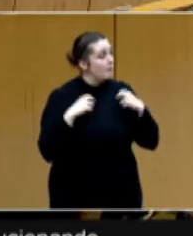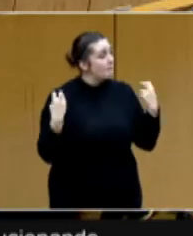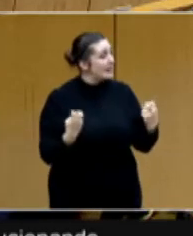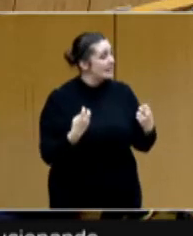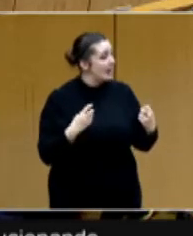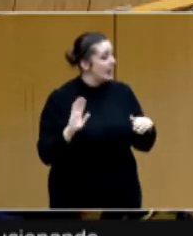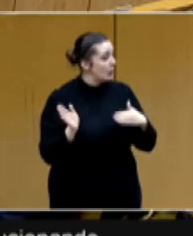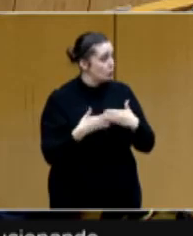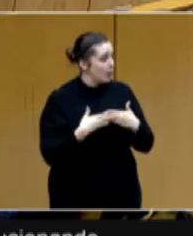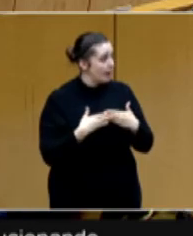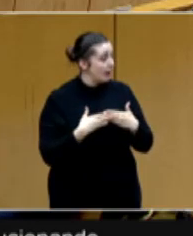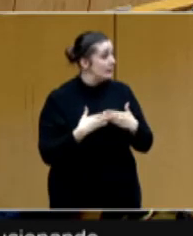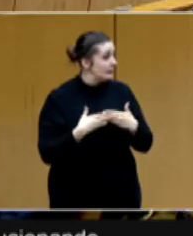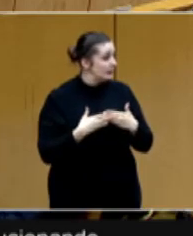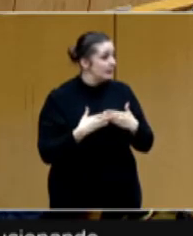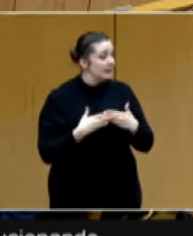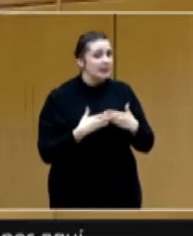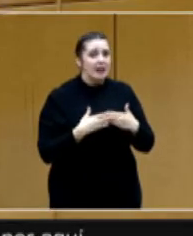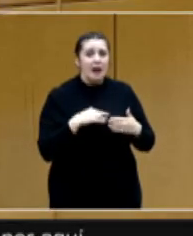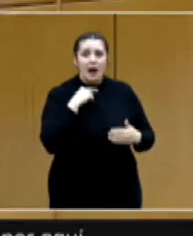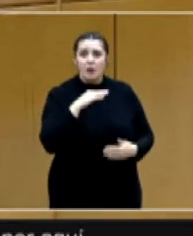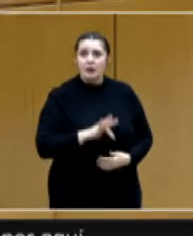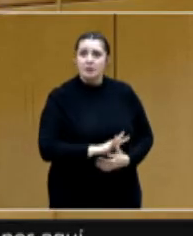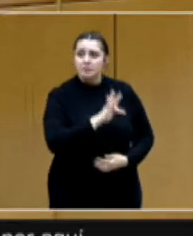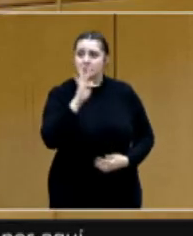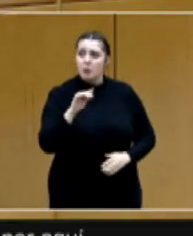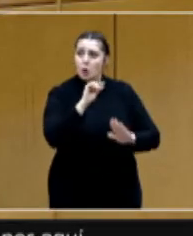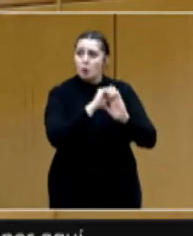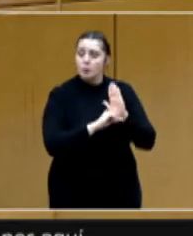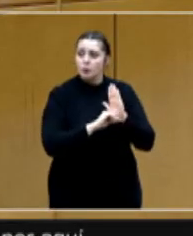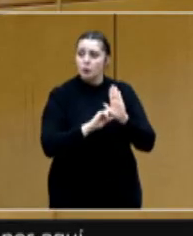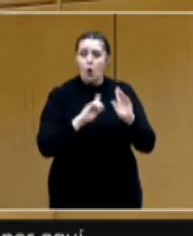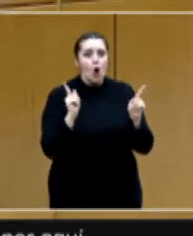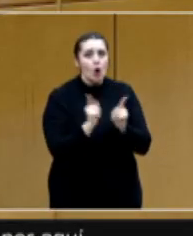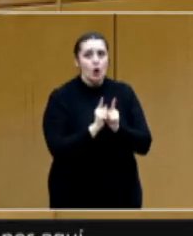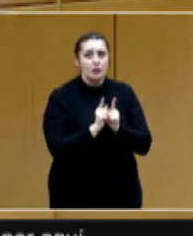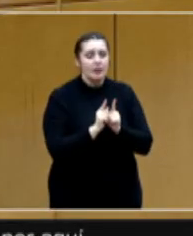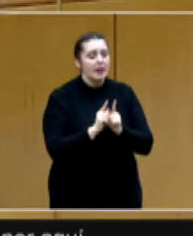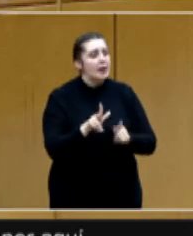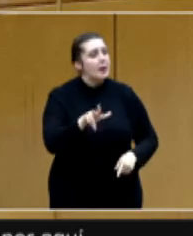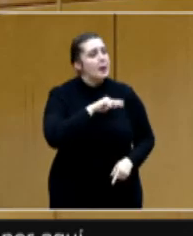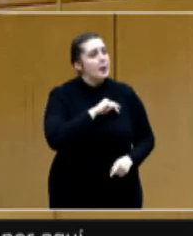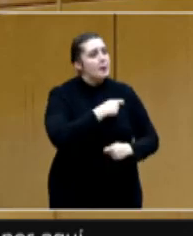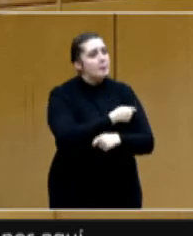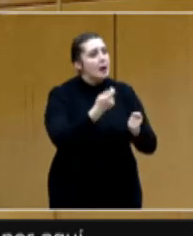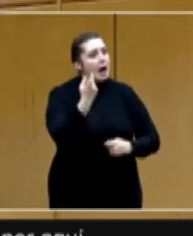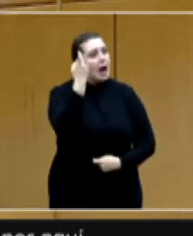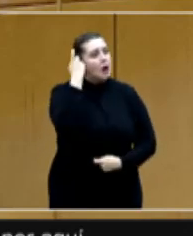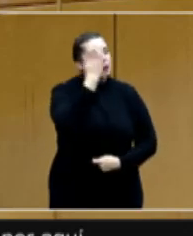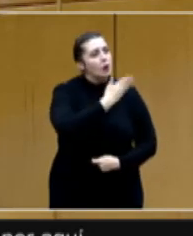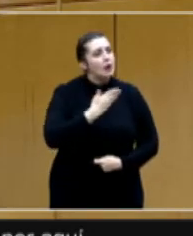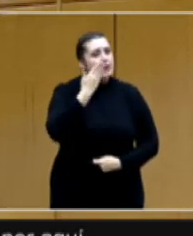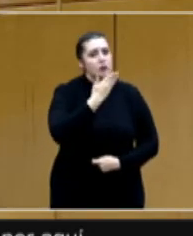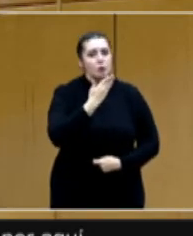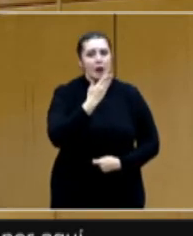mesa y pasamos al siguiente punto muy breve de entrega del premio a los alumnos de la escuela de pintura Peter Pan